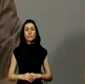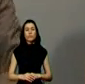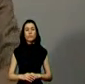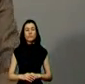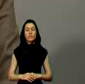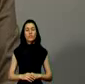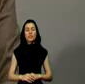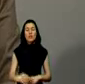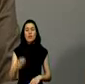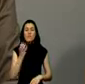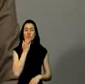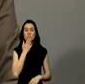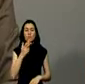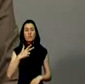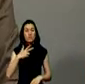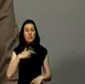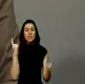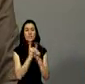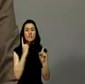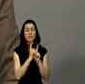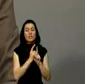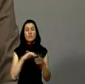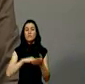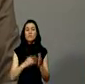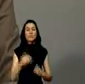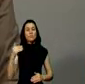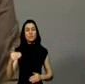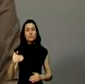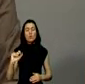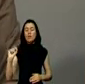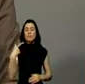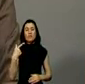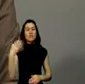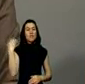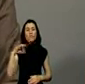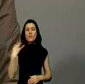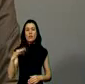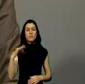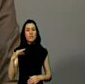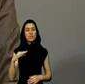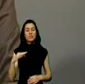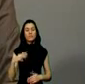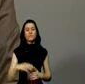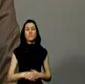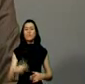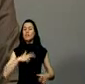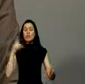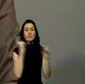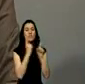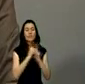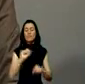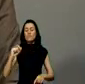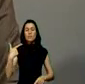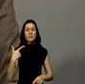fiscalía va a disponer en el próximo proyecto de una planta en exclusiva para fiscalía. Por tanto, toda la fiscalía se va a quedar por una